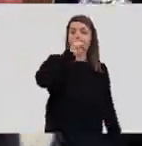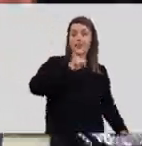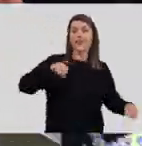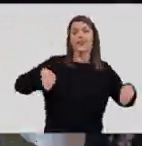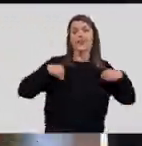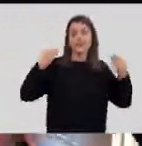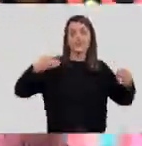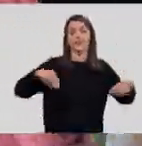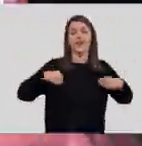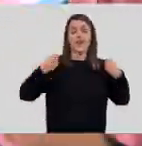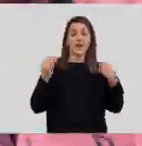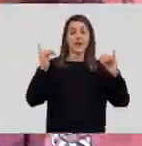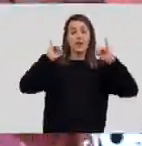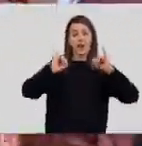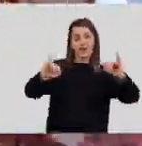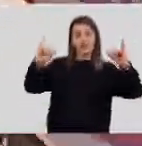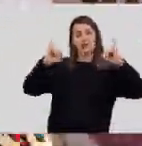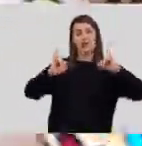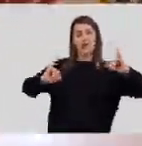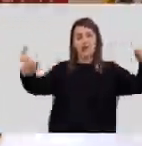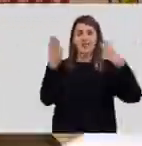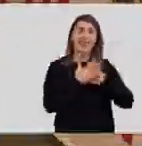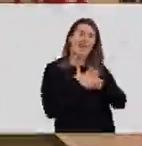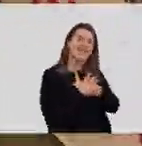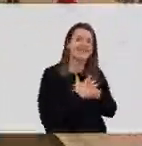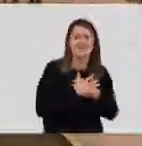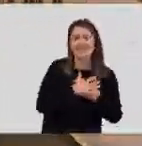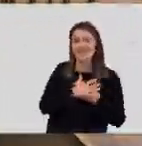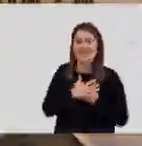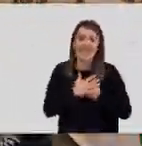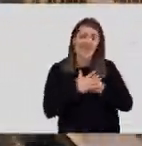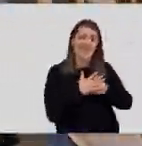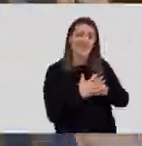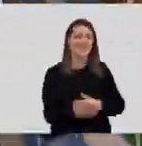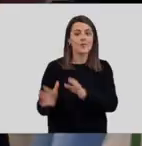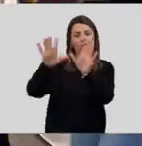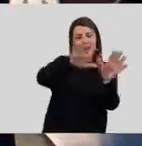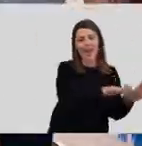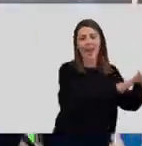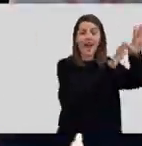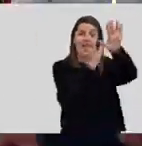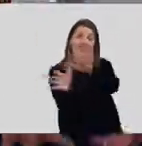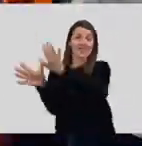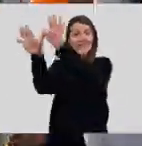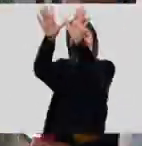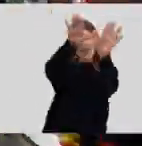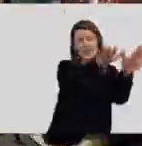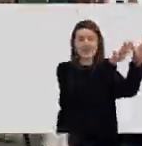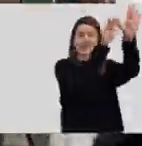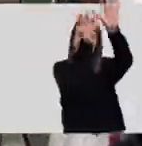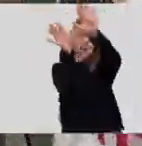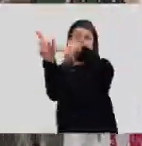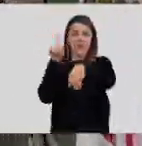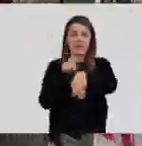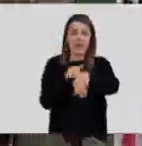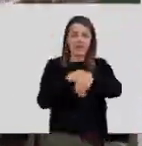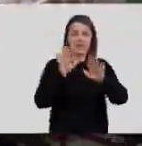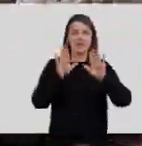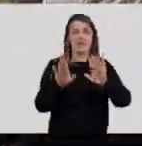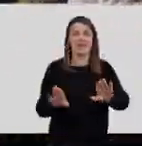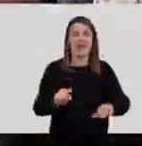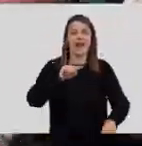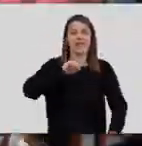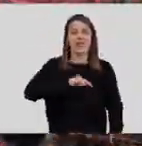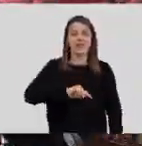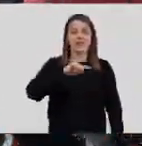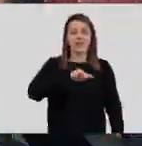Saber cantar, pasarlo bien, ir por las calles sin querer. Volar con el viento y sentir